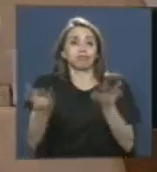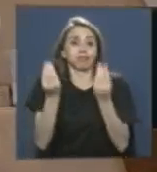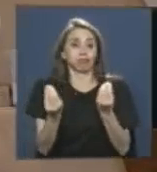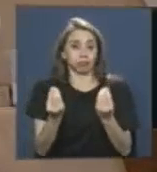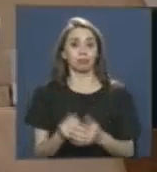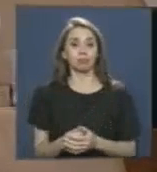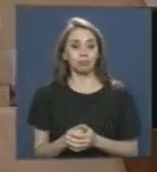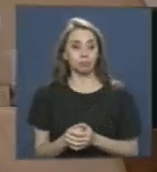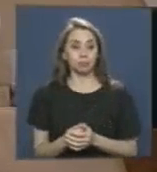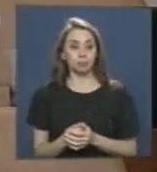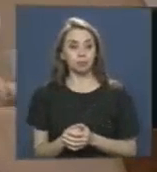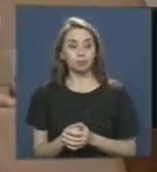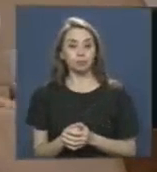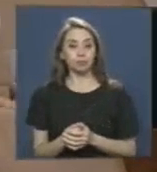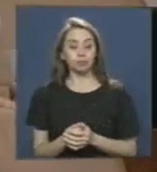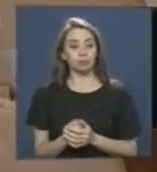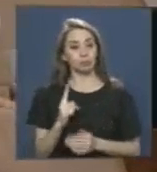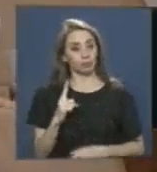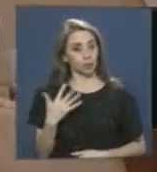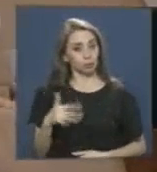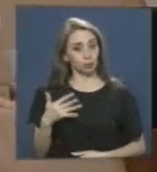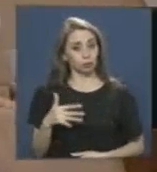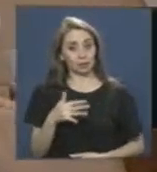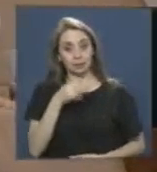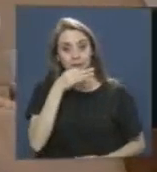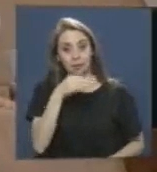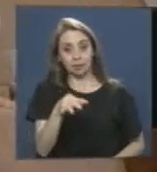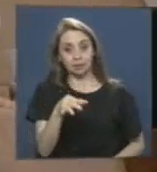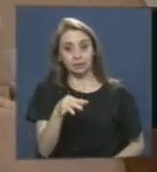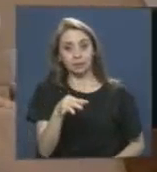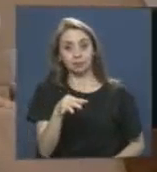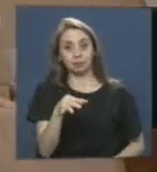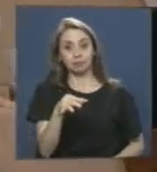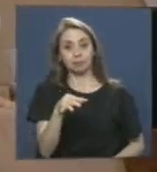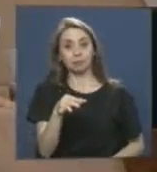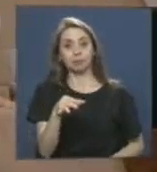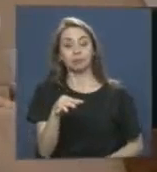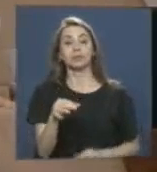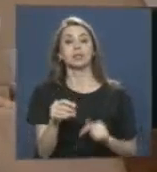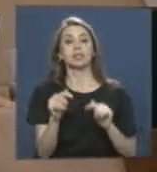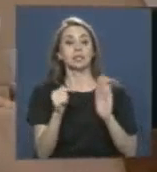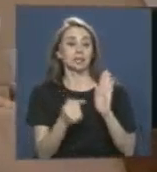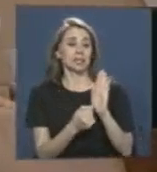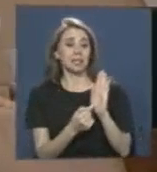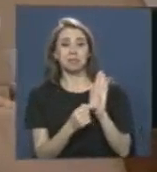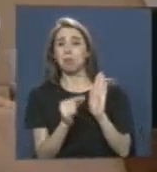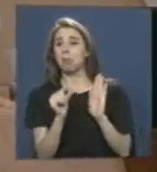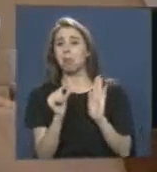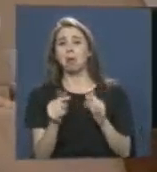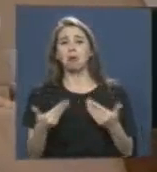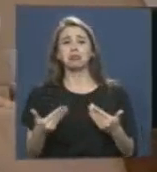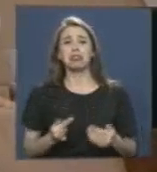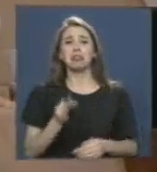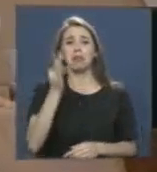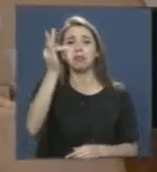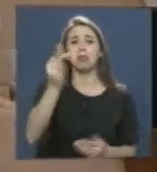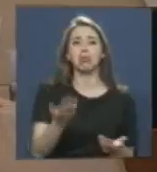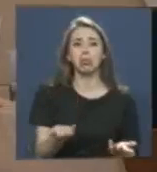Ahora bien, es clave recalcar que de poco también esto va a servir